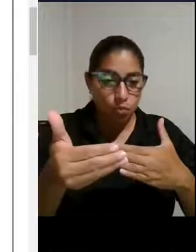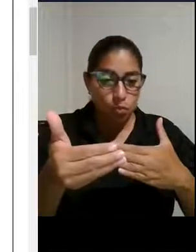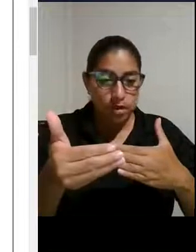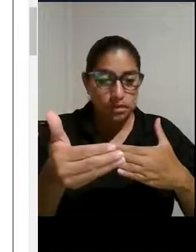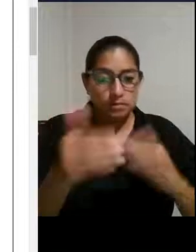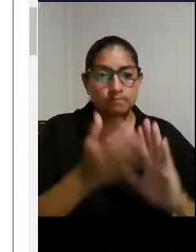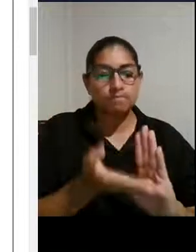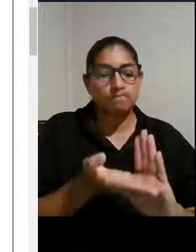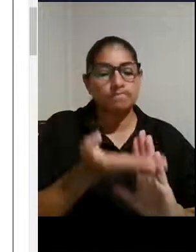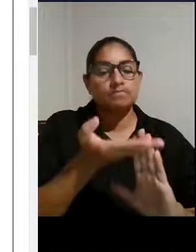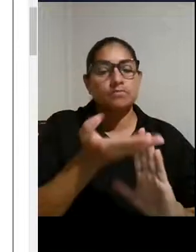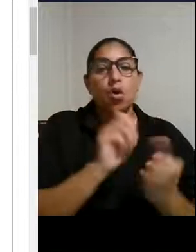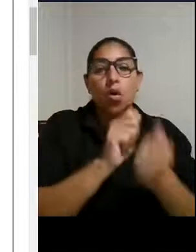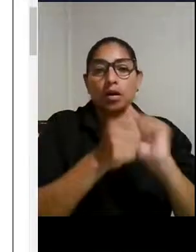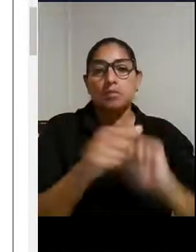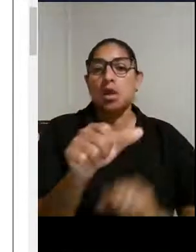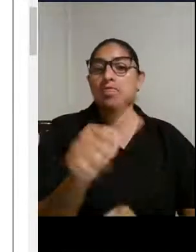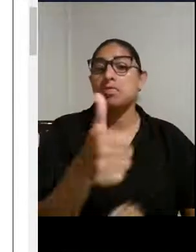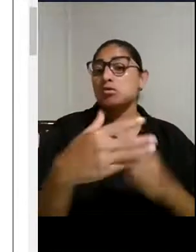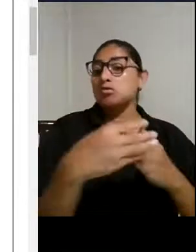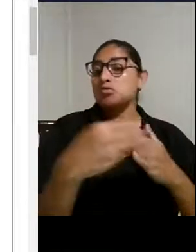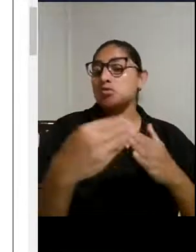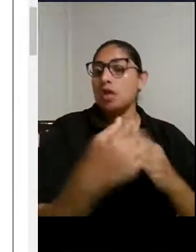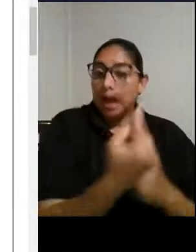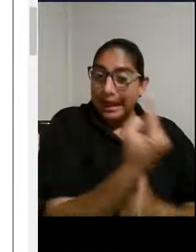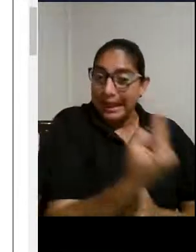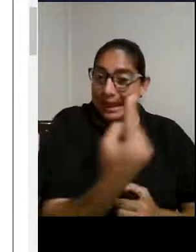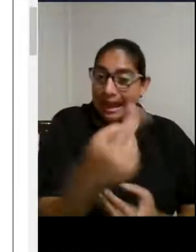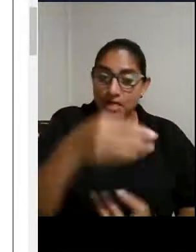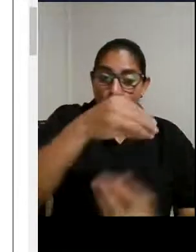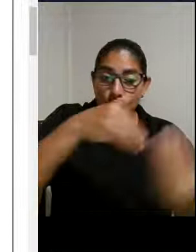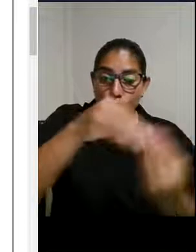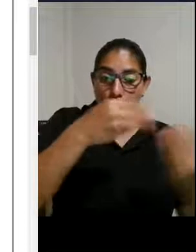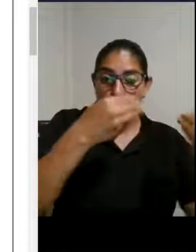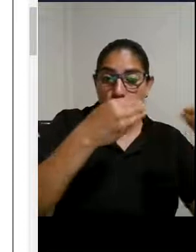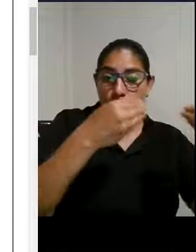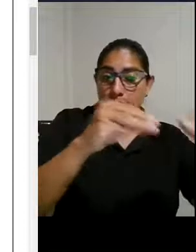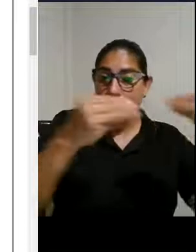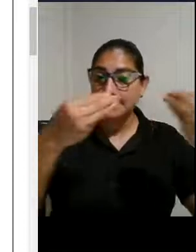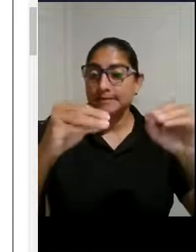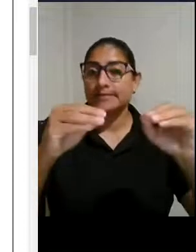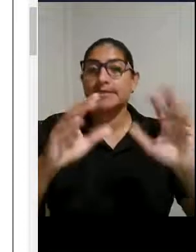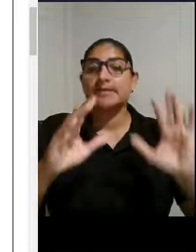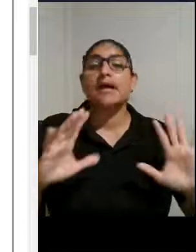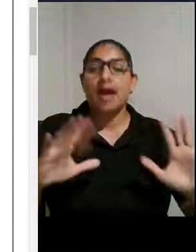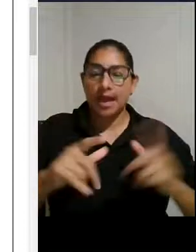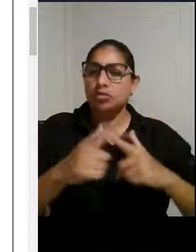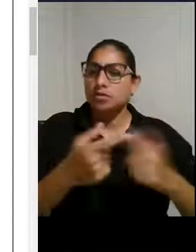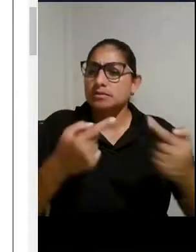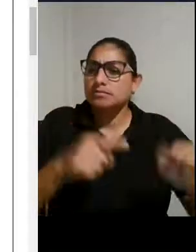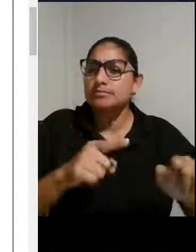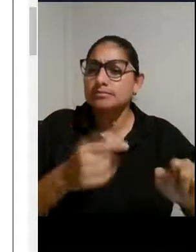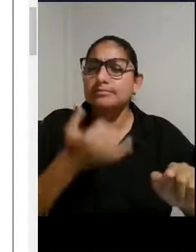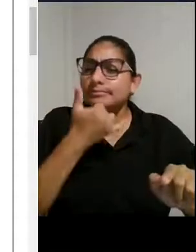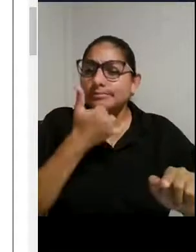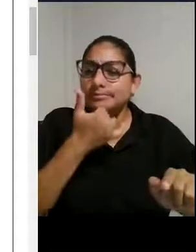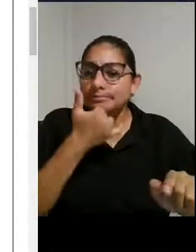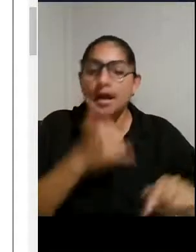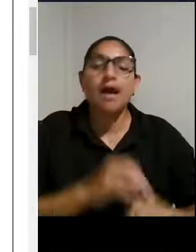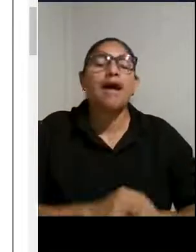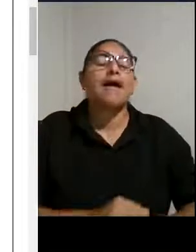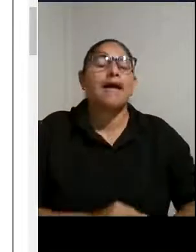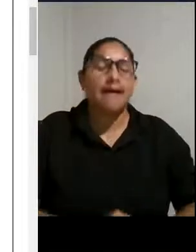subimos el precio a 10 dólares por cada uno de los artículos, lo que va a pasar es que